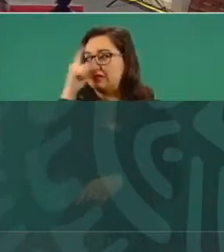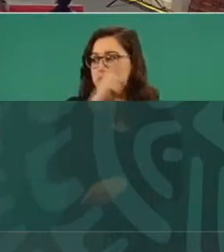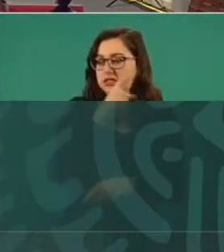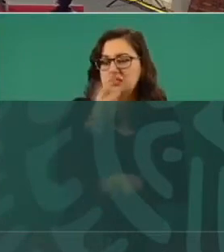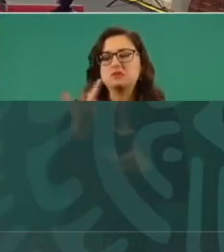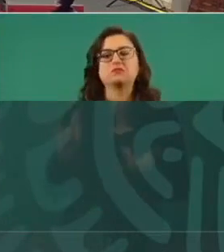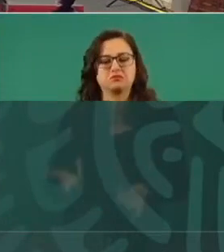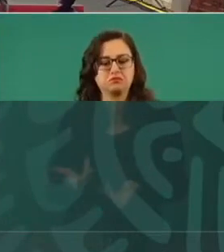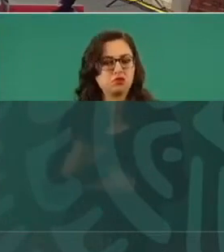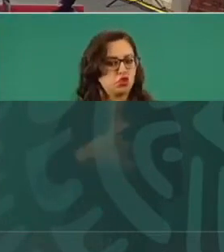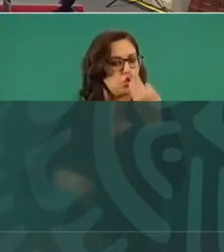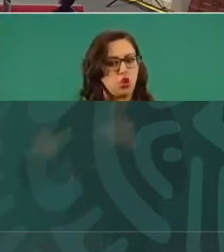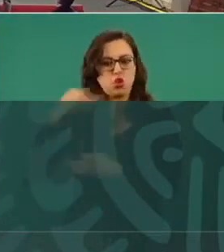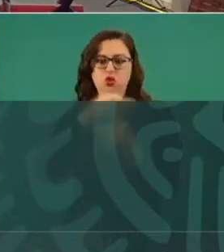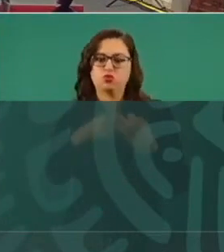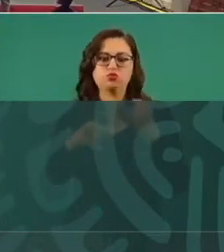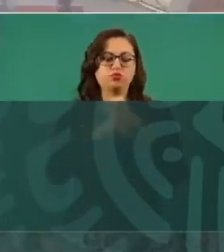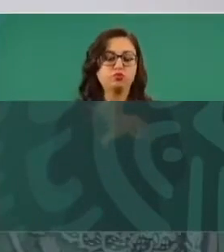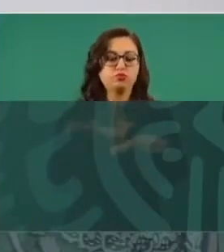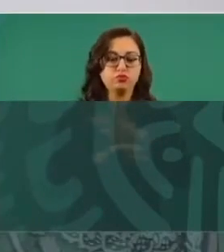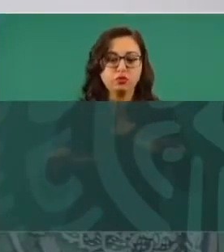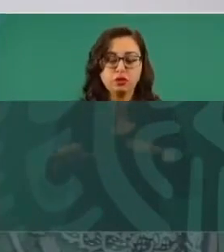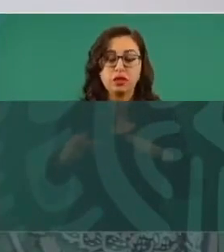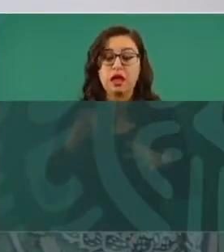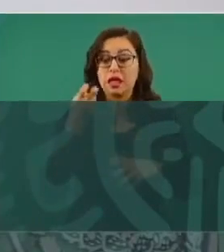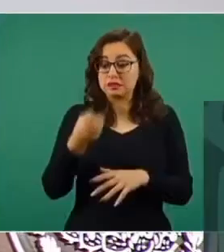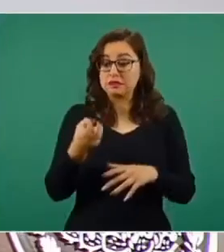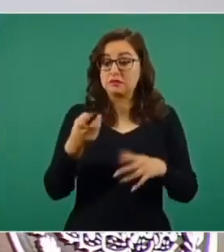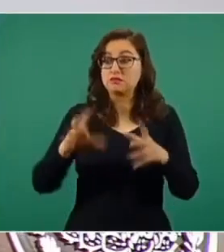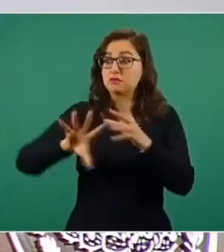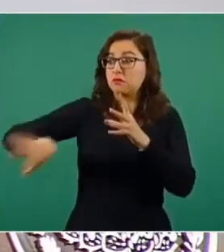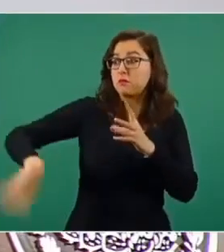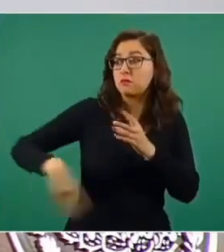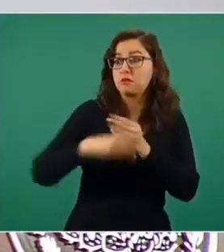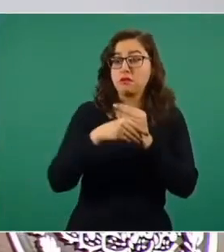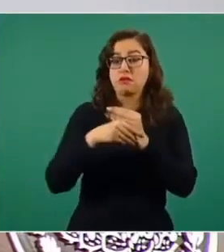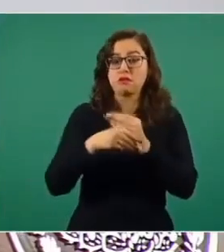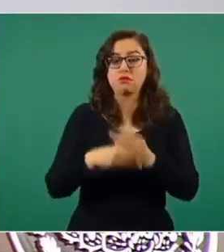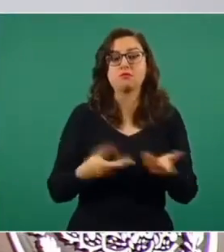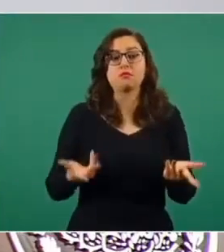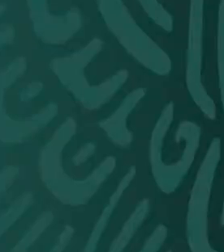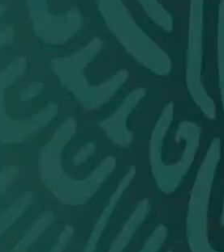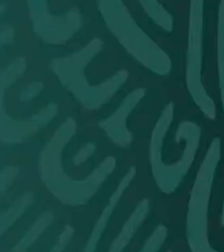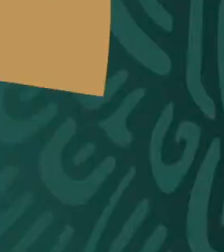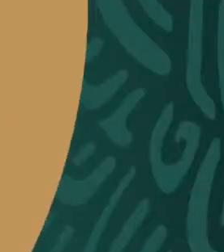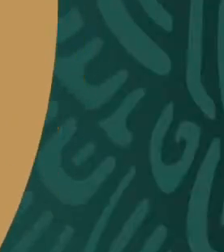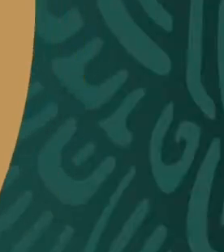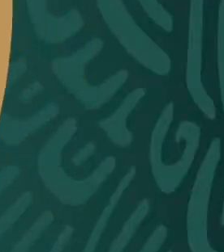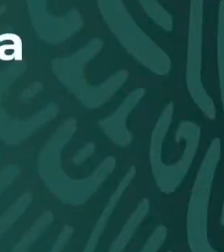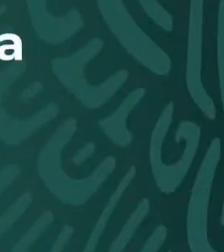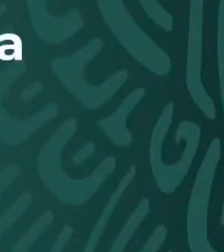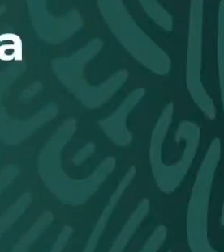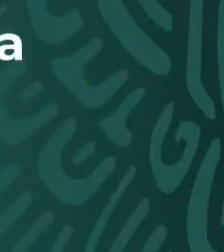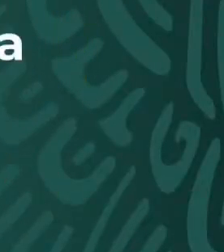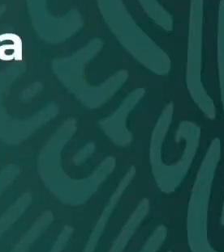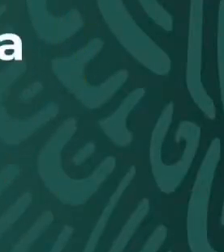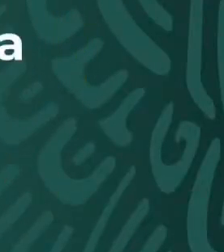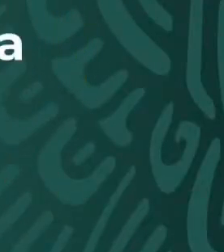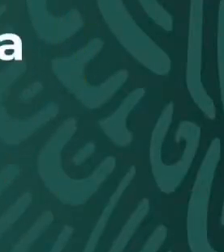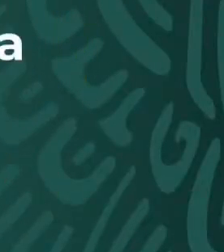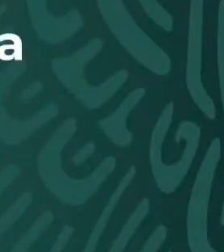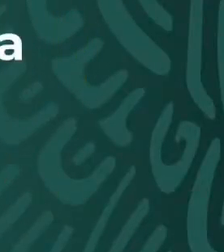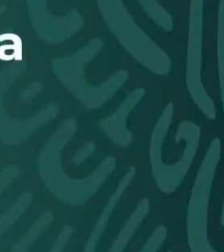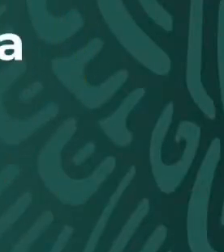La secretaria de Seguridad Pública, Rosa Isela Rodríguez, y el Gabinete de Seguridad presentaron los avances correspondientes